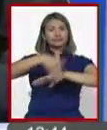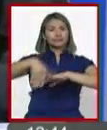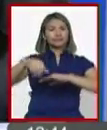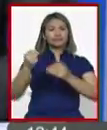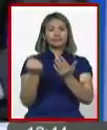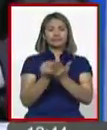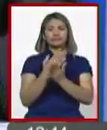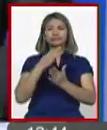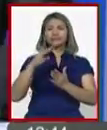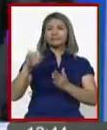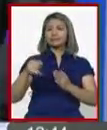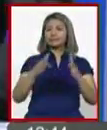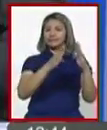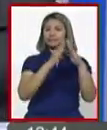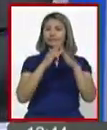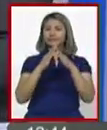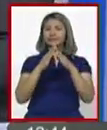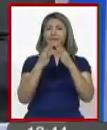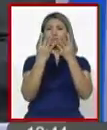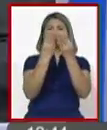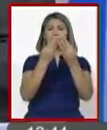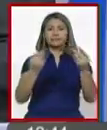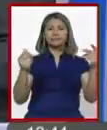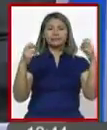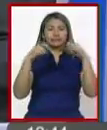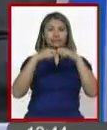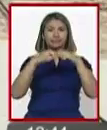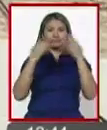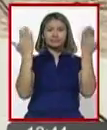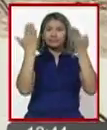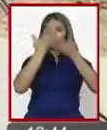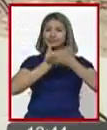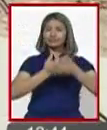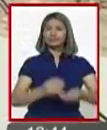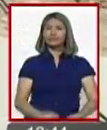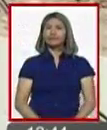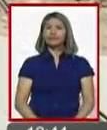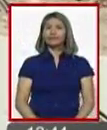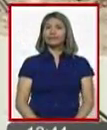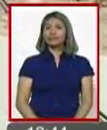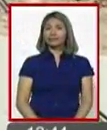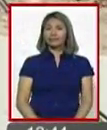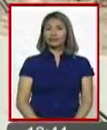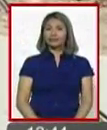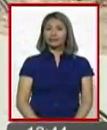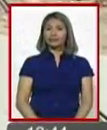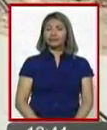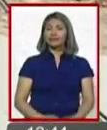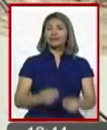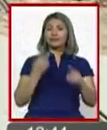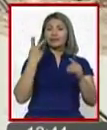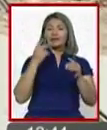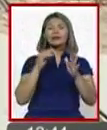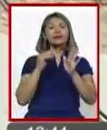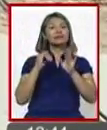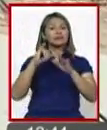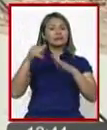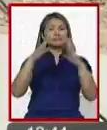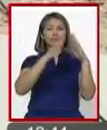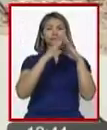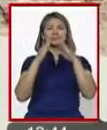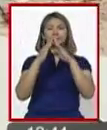avenida Nueva Jerusalén y todo el barrio quedó sin energía eléctrica. En estas condiciones terminó el tendido eléctrico del barrio